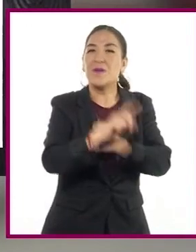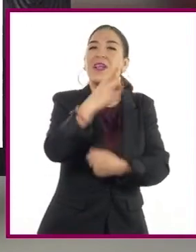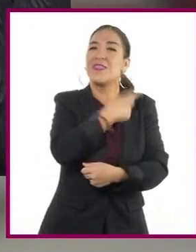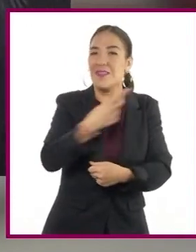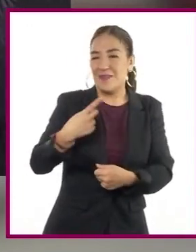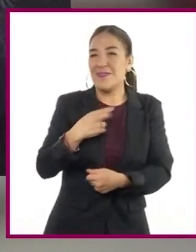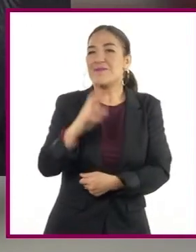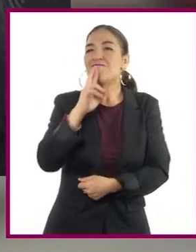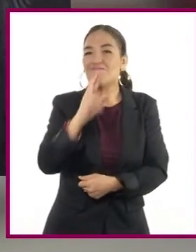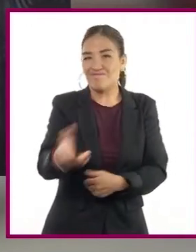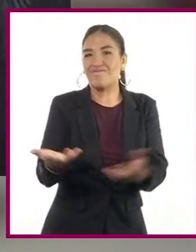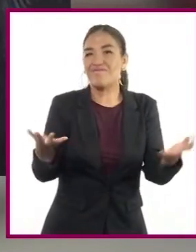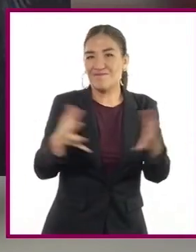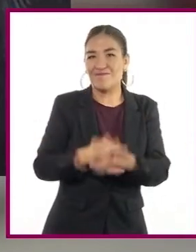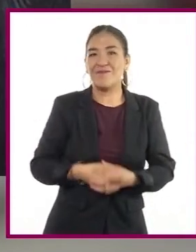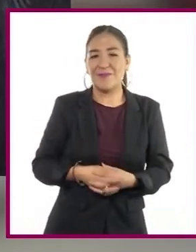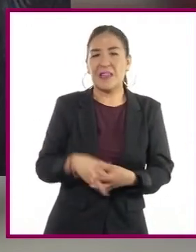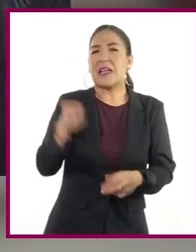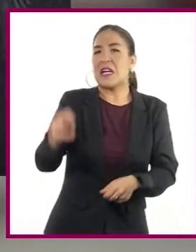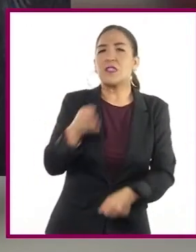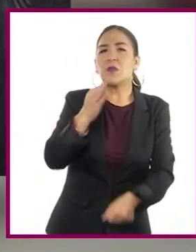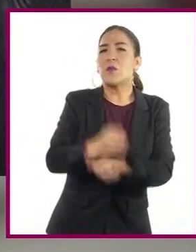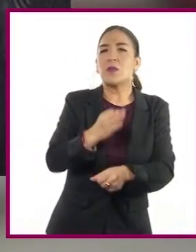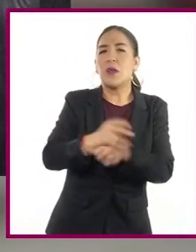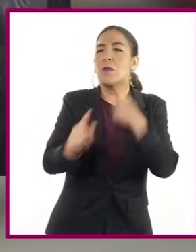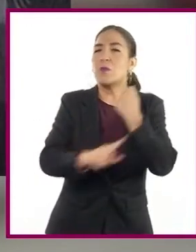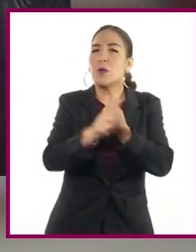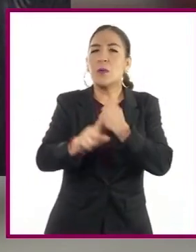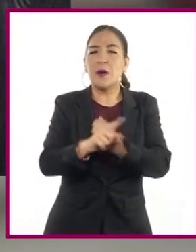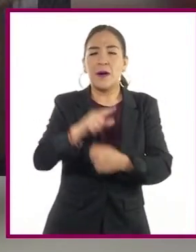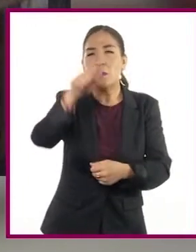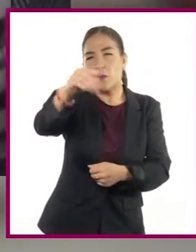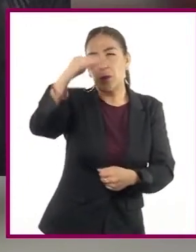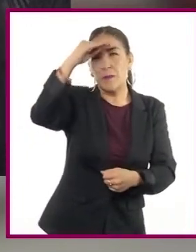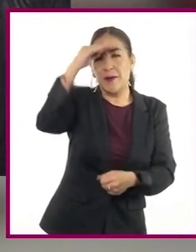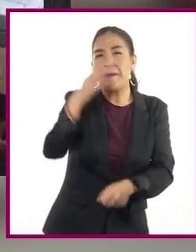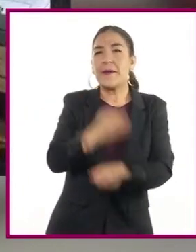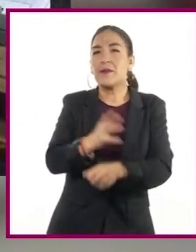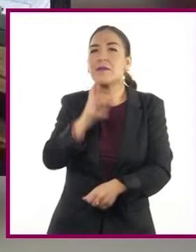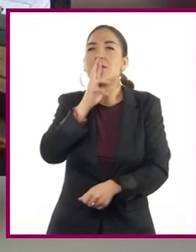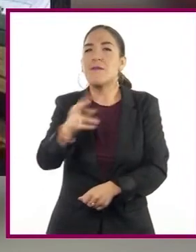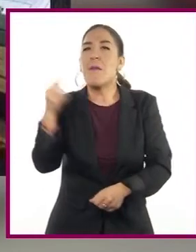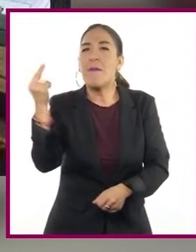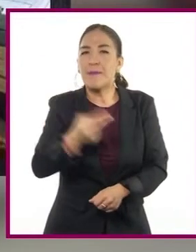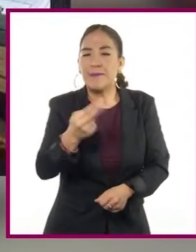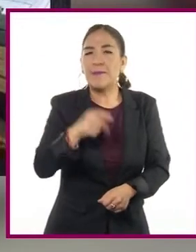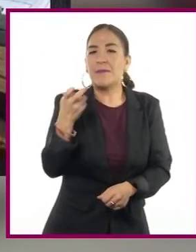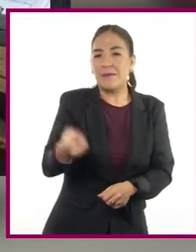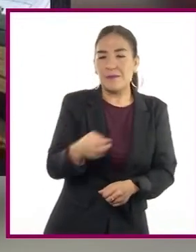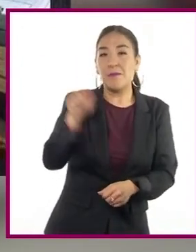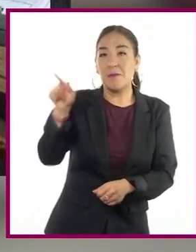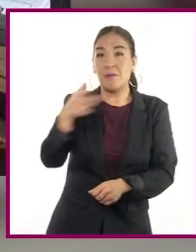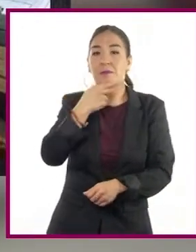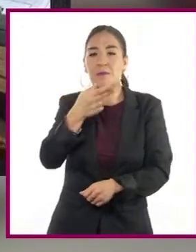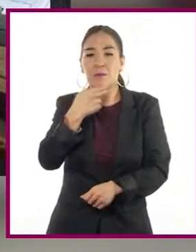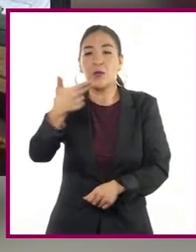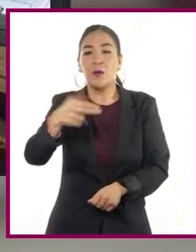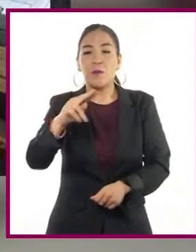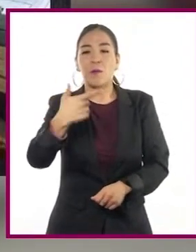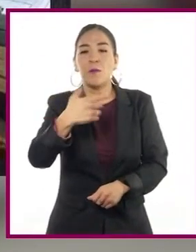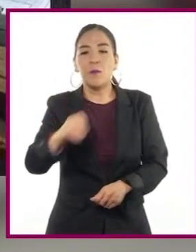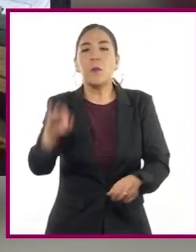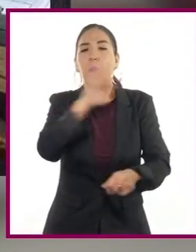resolver. ¿Cuál de estos dos problemas consideran que es el que se deriva de la necesidad y Hugo puede resolver desde